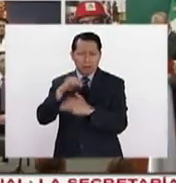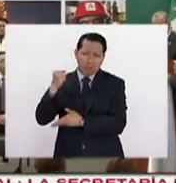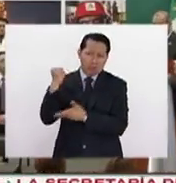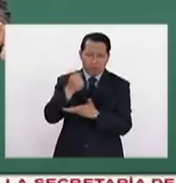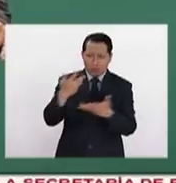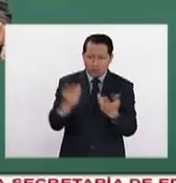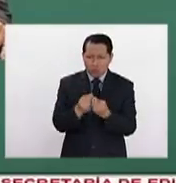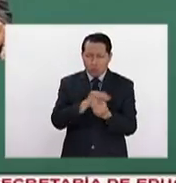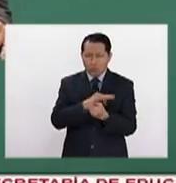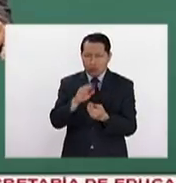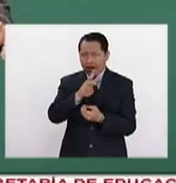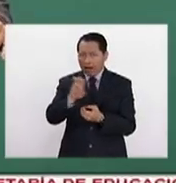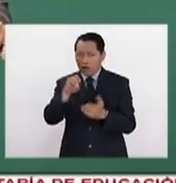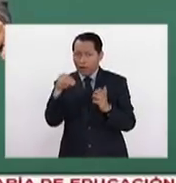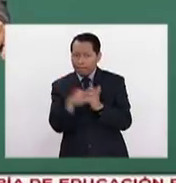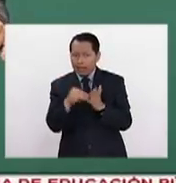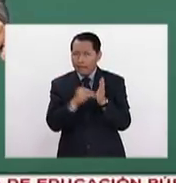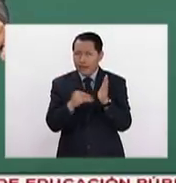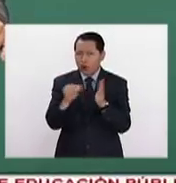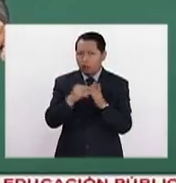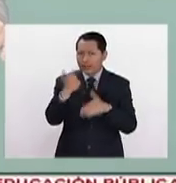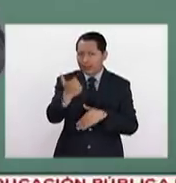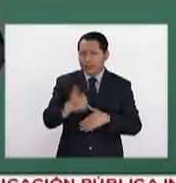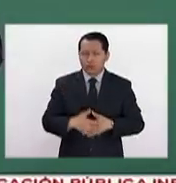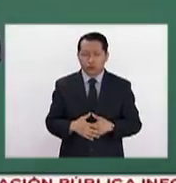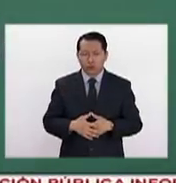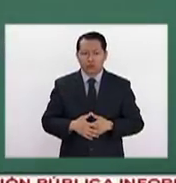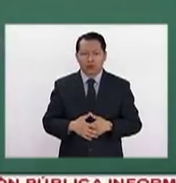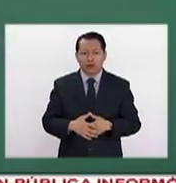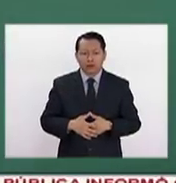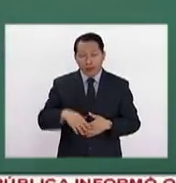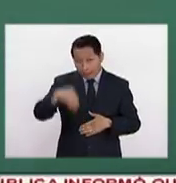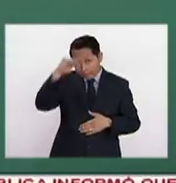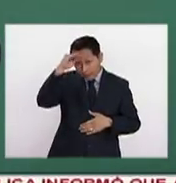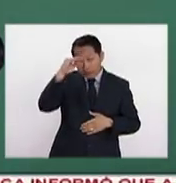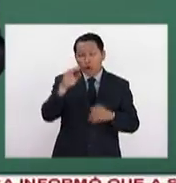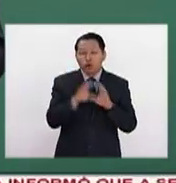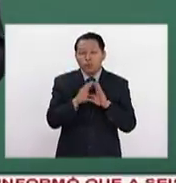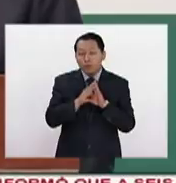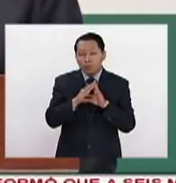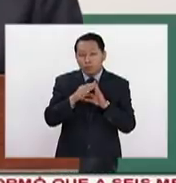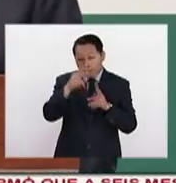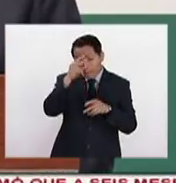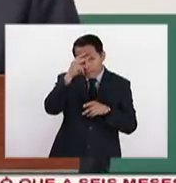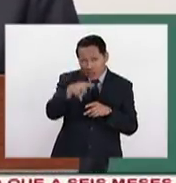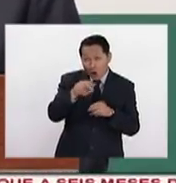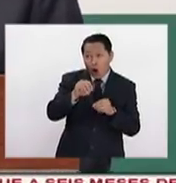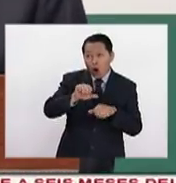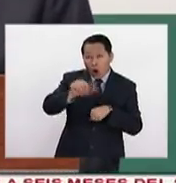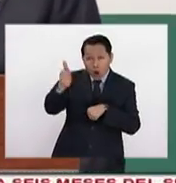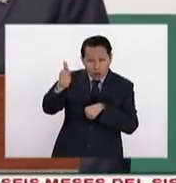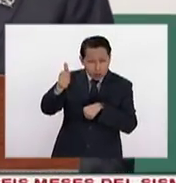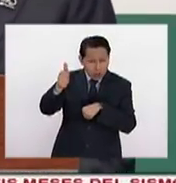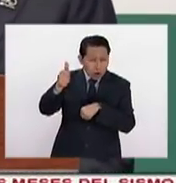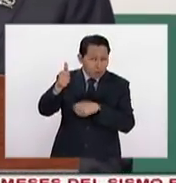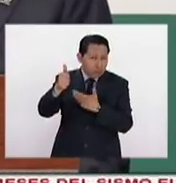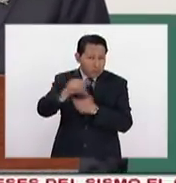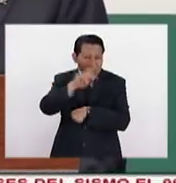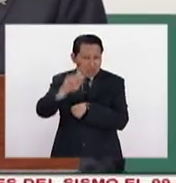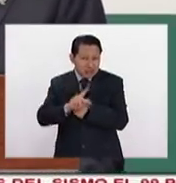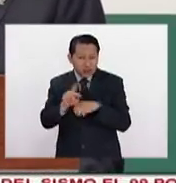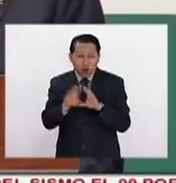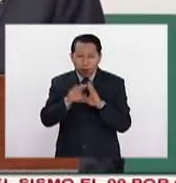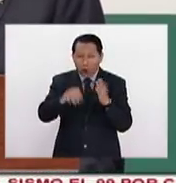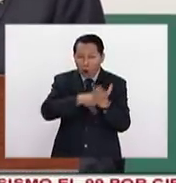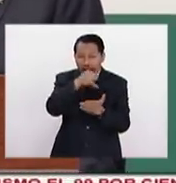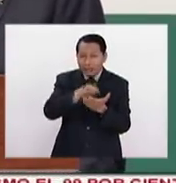con nosotros alrededor de 300.000 millones de pesos. Pensar a México o a cualquier otra nación como una isla